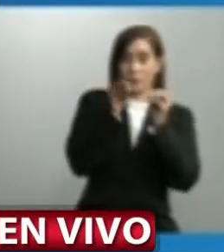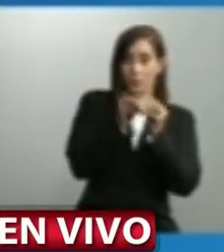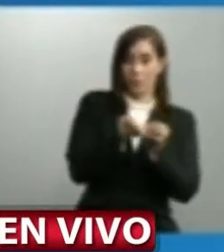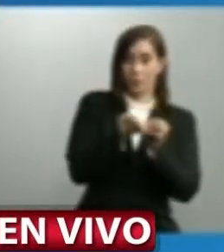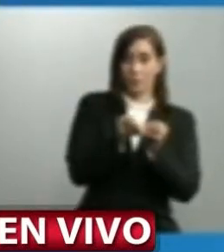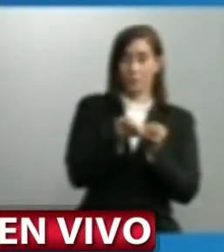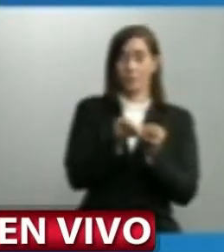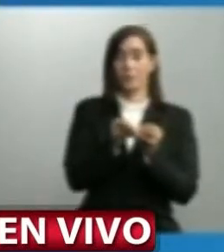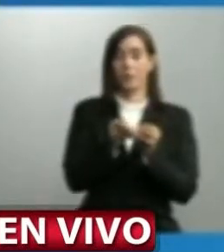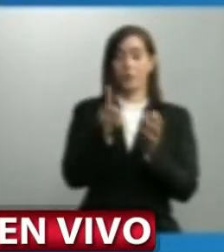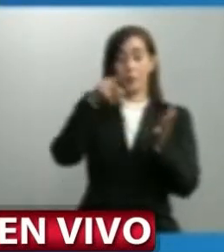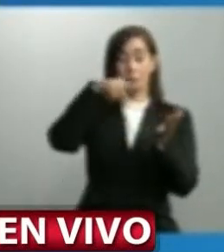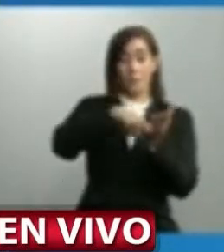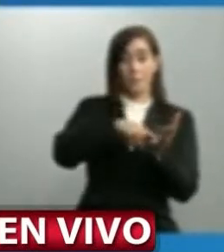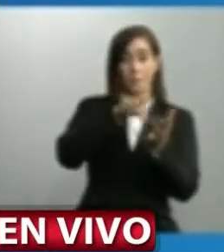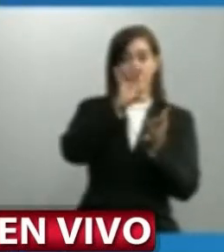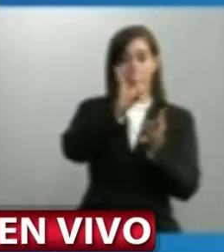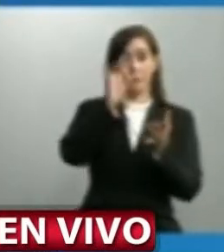acumulados,